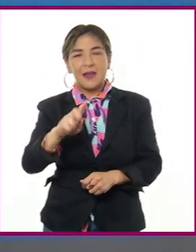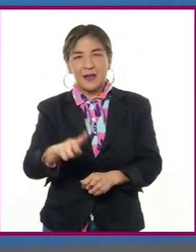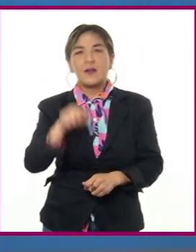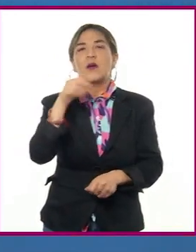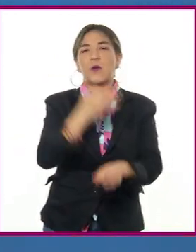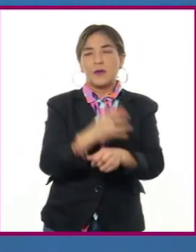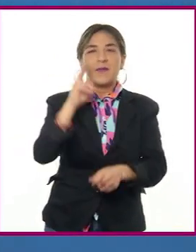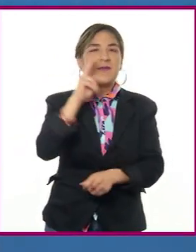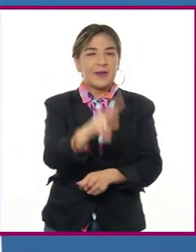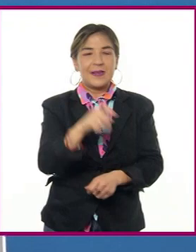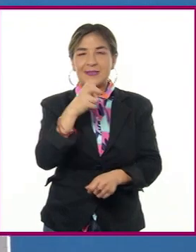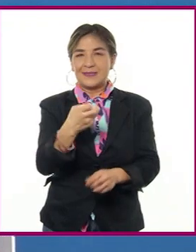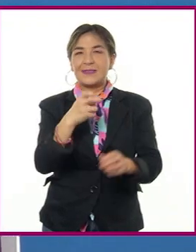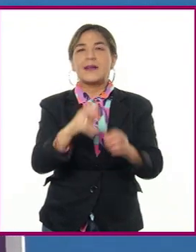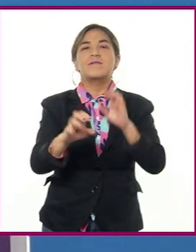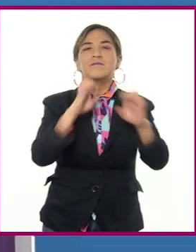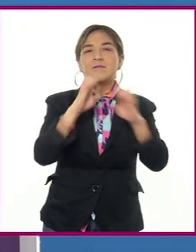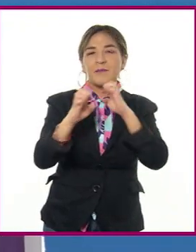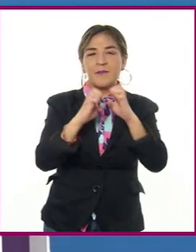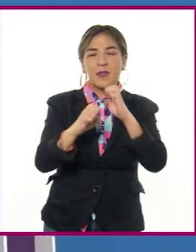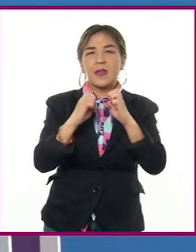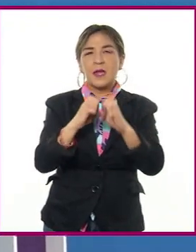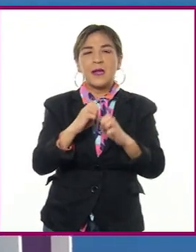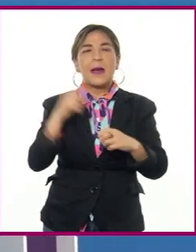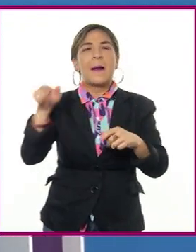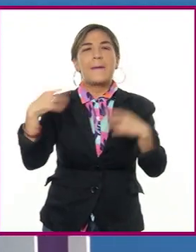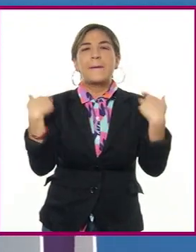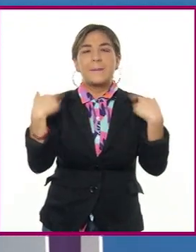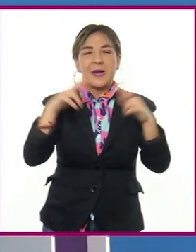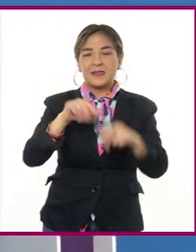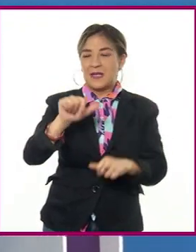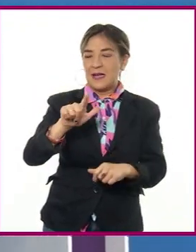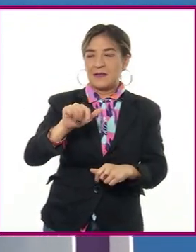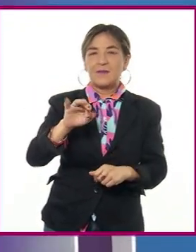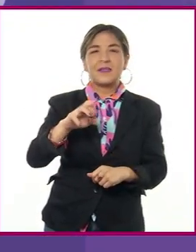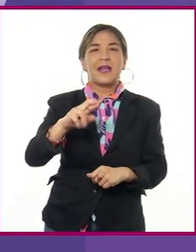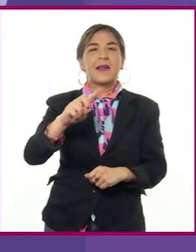veamos y escuchemos la siguiente entrevista realizada al maestro Alfredo.